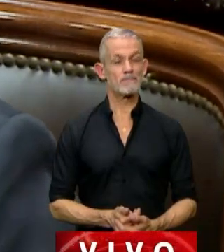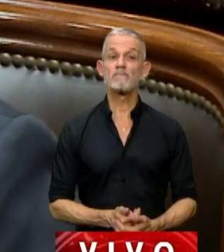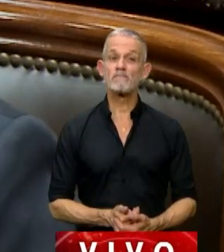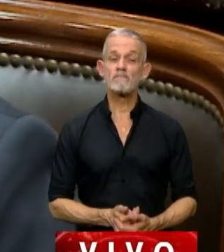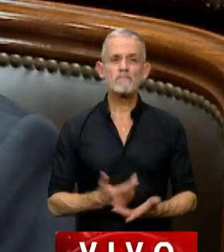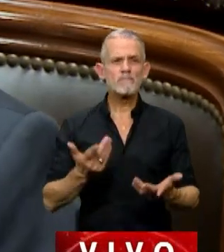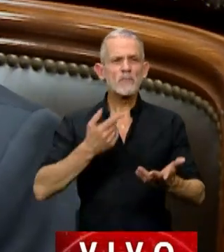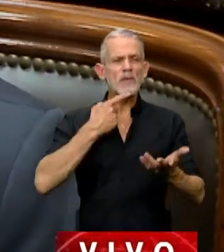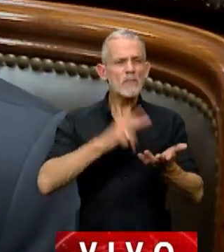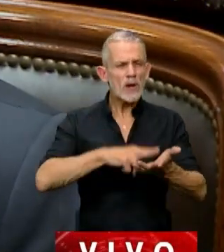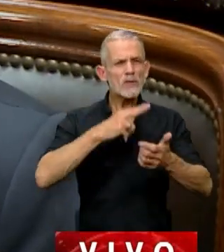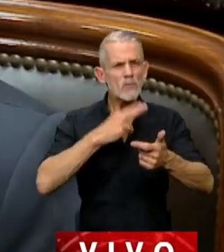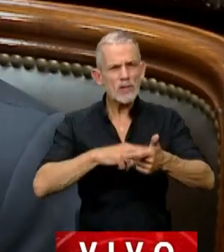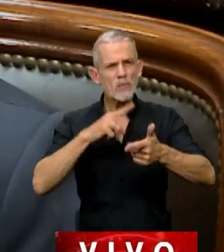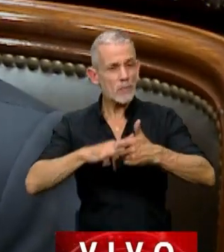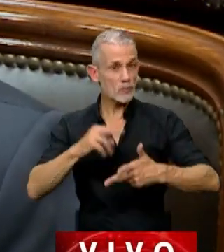Todos los impuestos